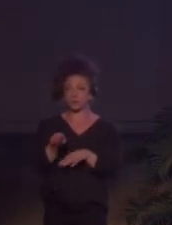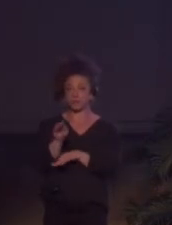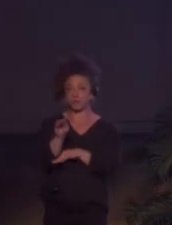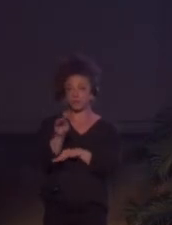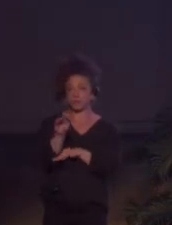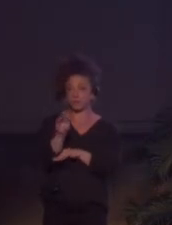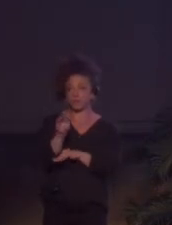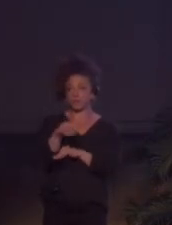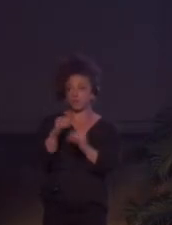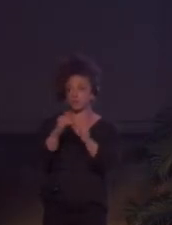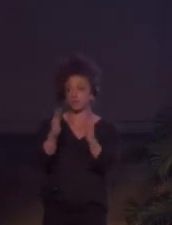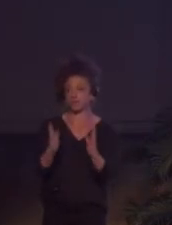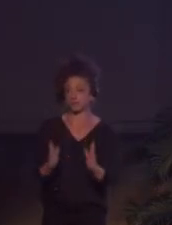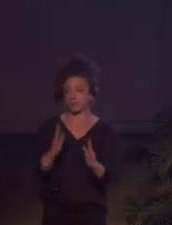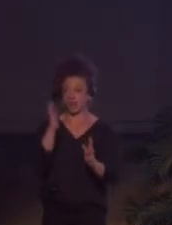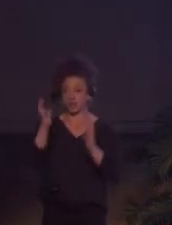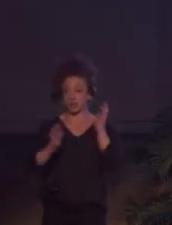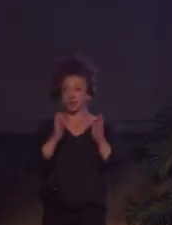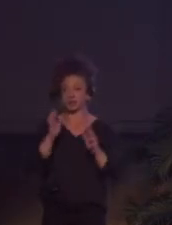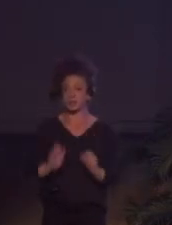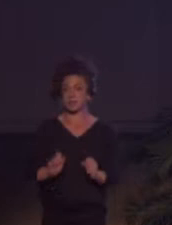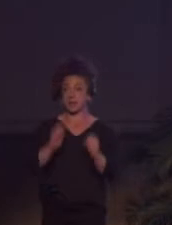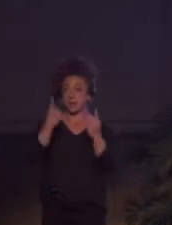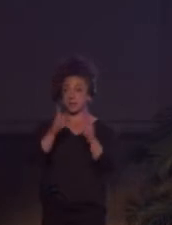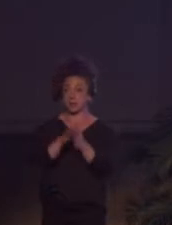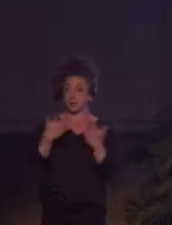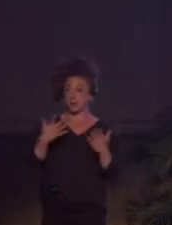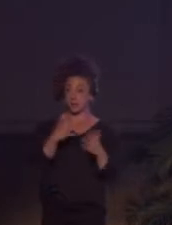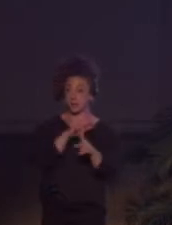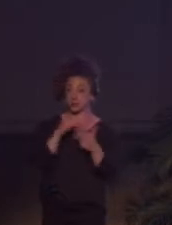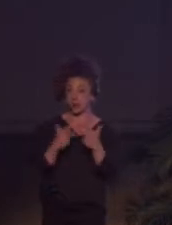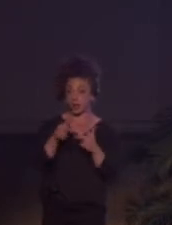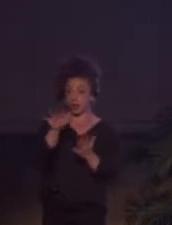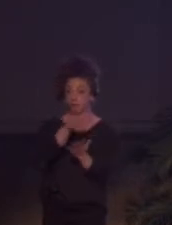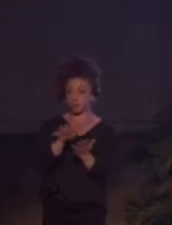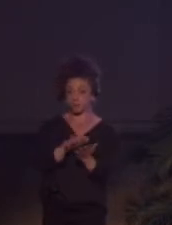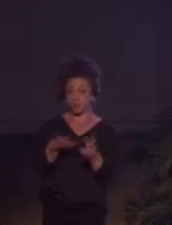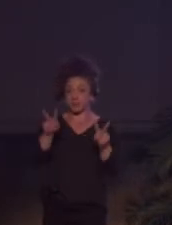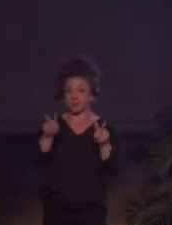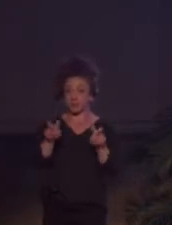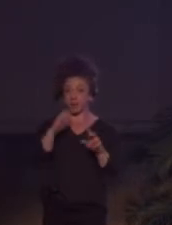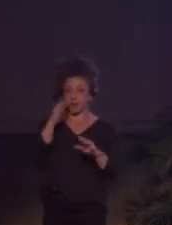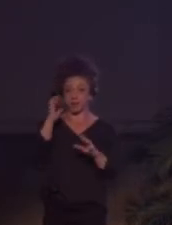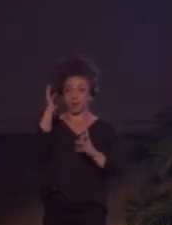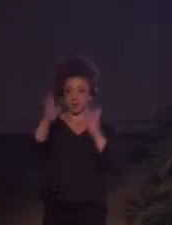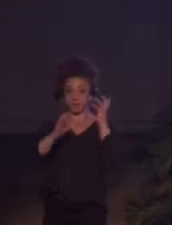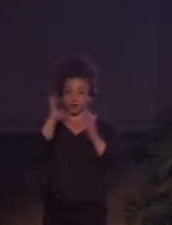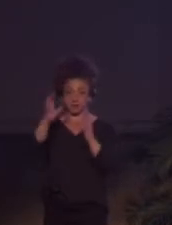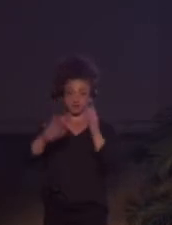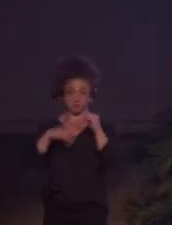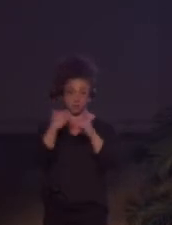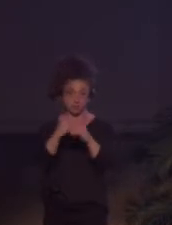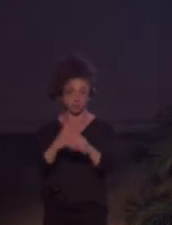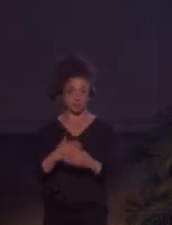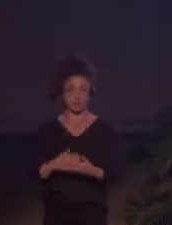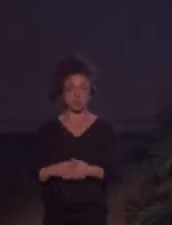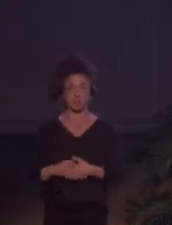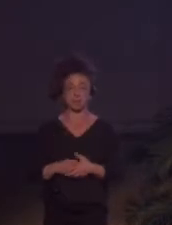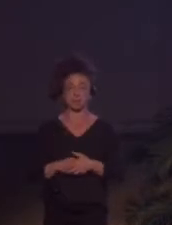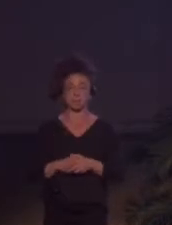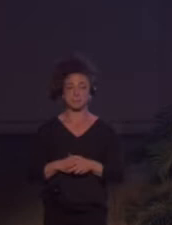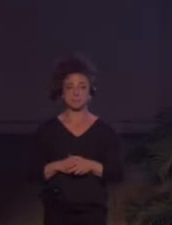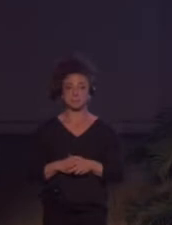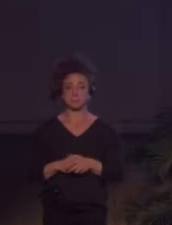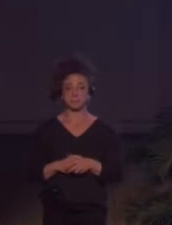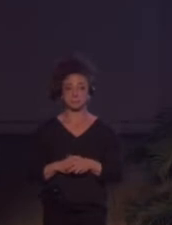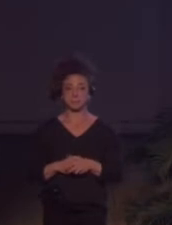liburu antiespezista, printzipioz, itzulpen hau, eta pixkat biltzen ditu babesleku batean erreskatatutako.